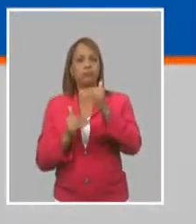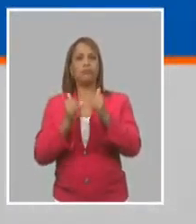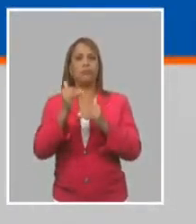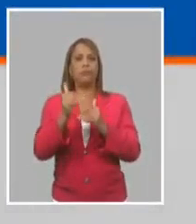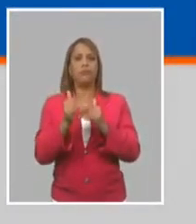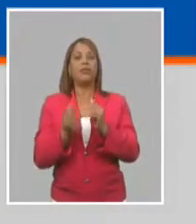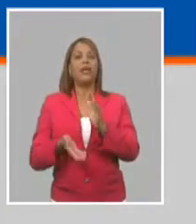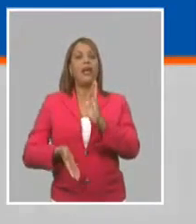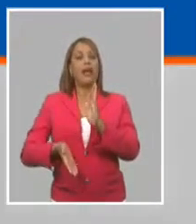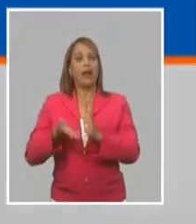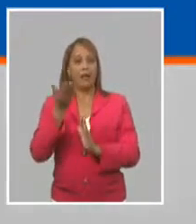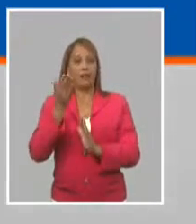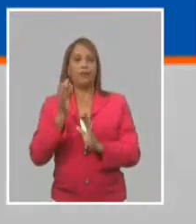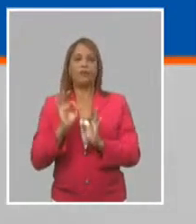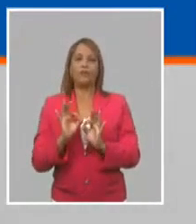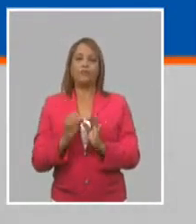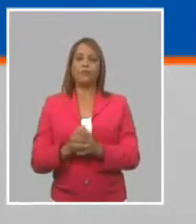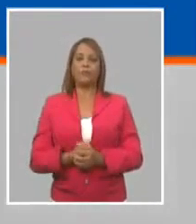alto.